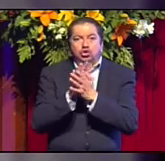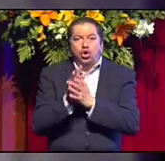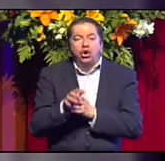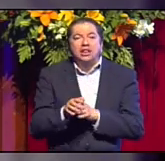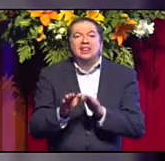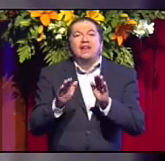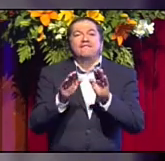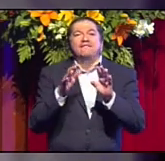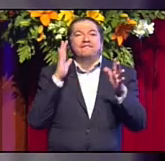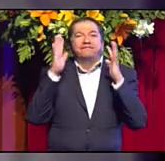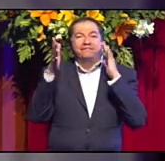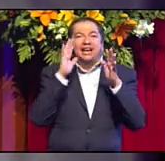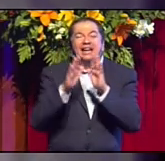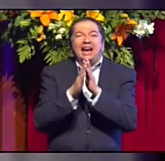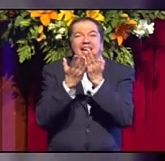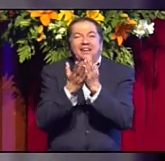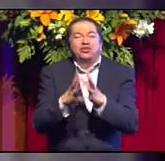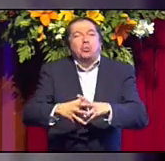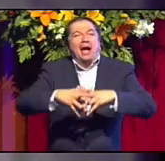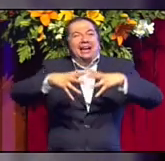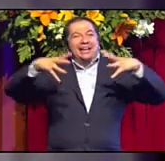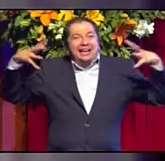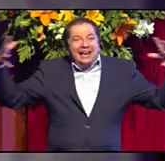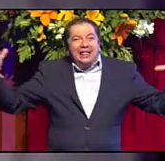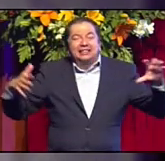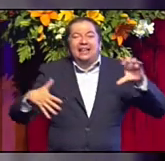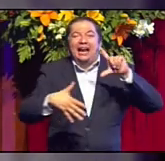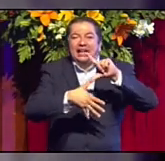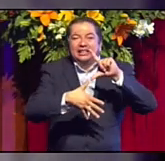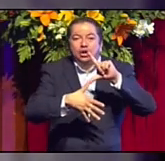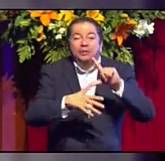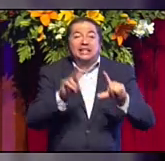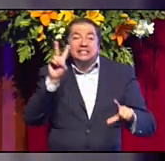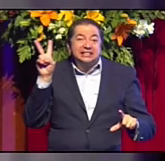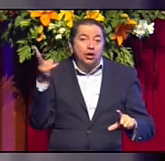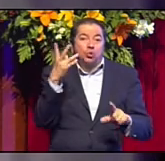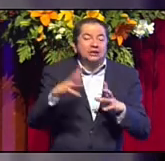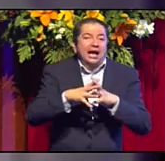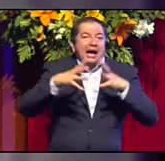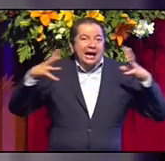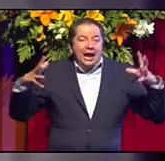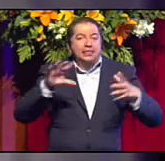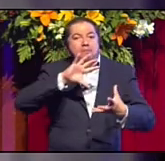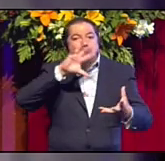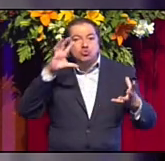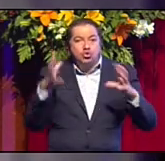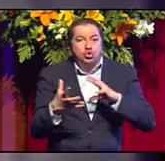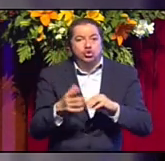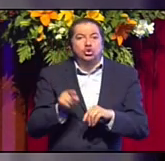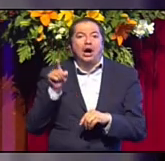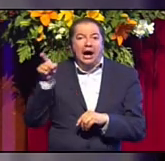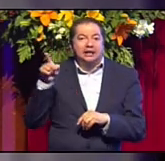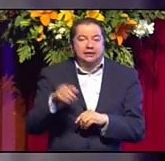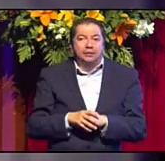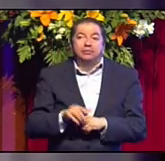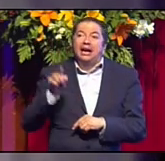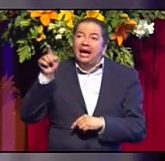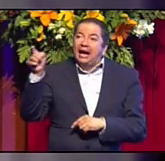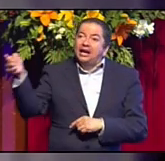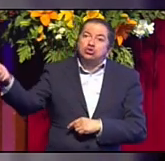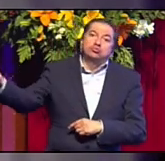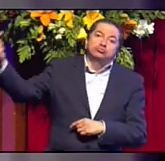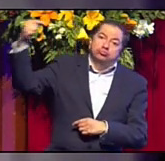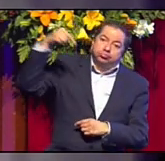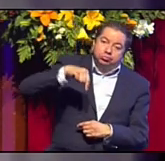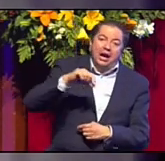feria del libro más grande de Latinoamérica y la segunda más grande del mundo, que se realiza en Guadalajara. Ellos van a estar aquí en